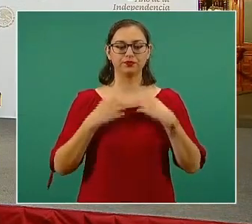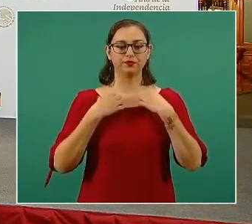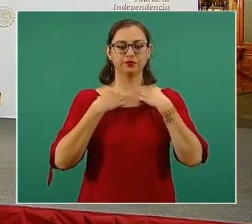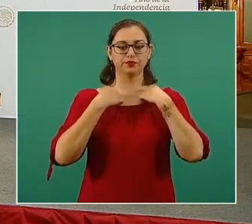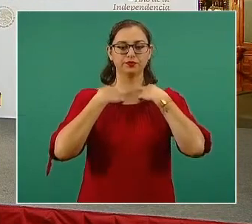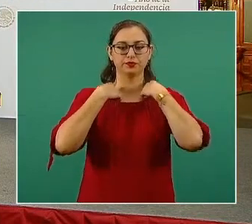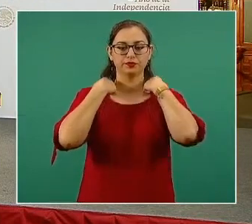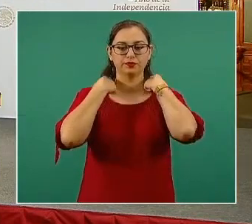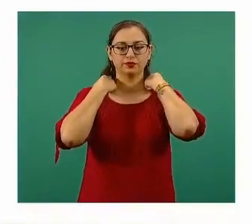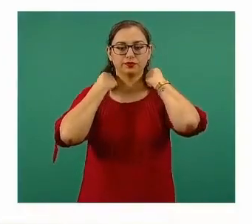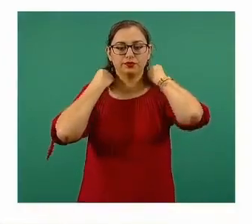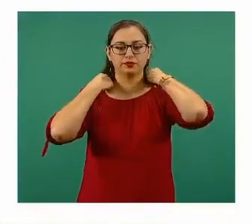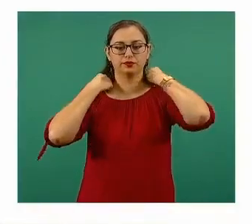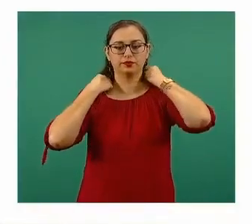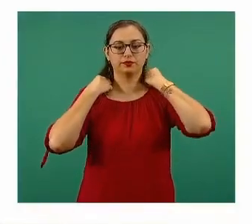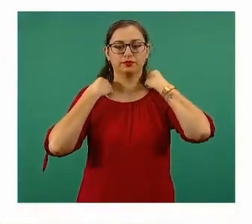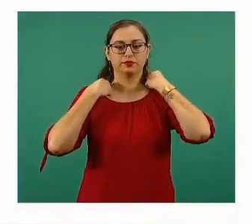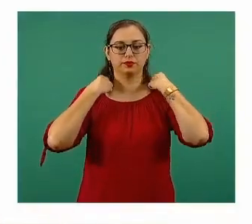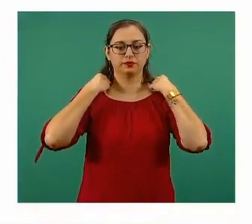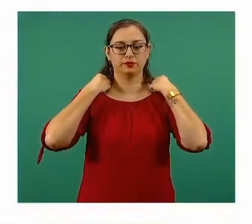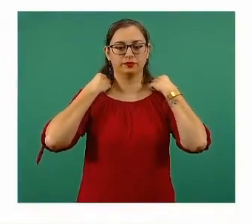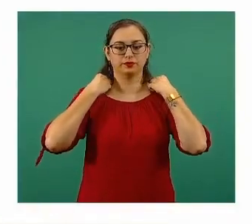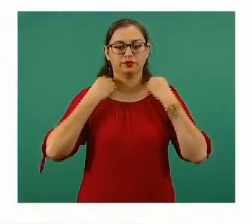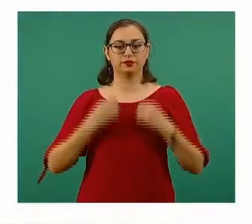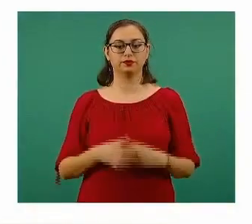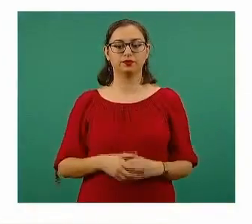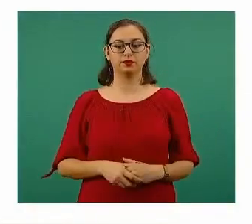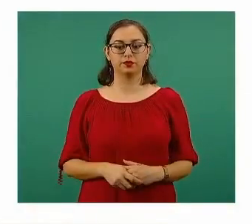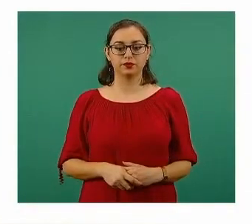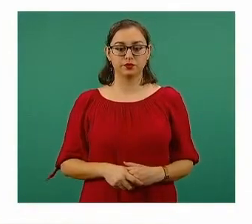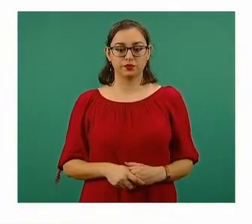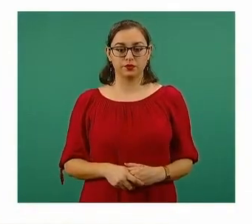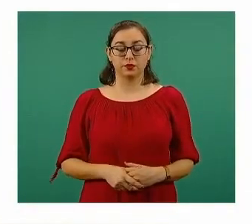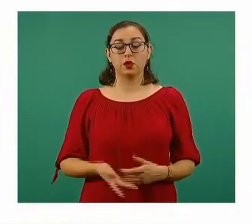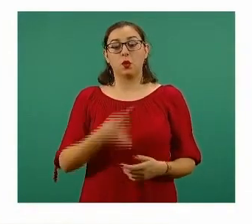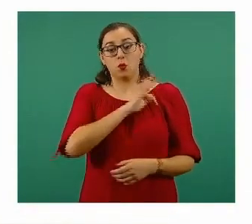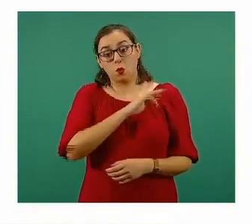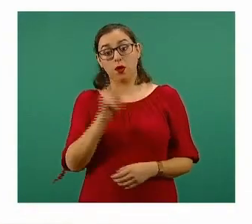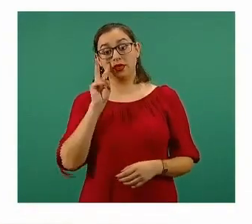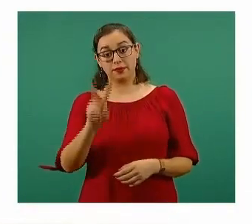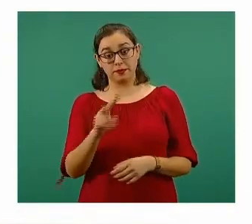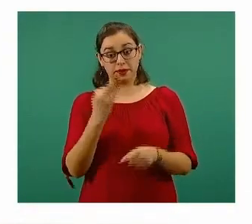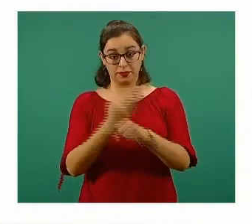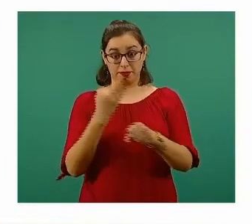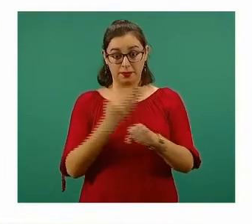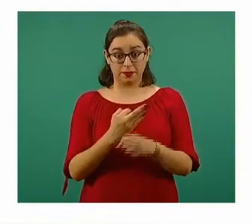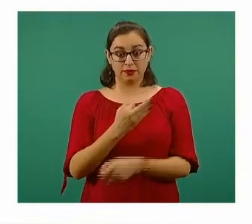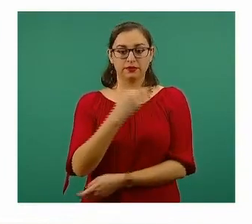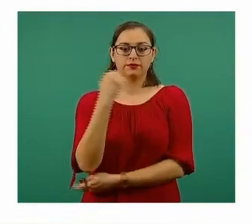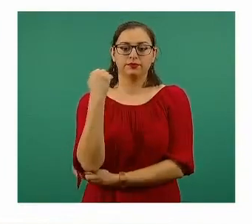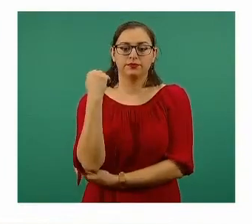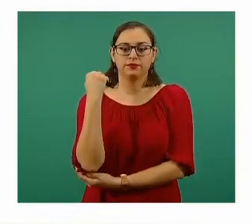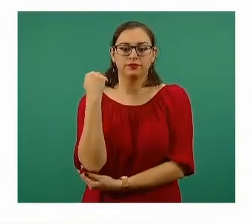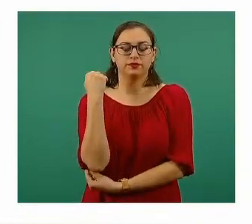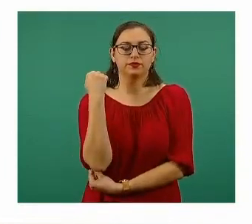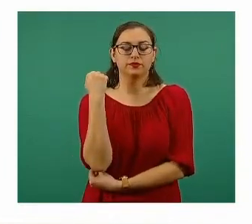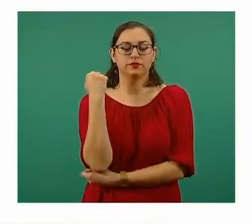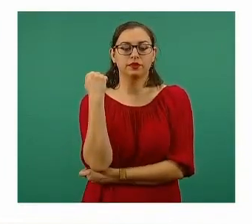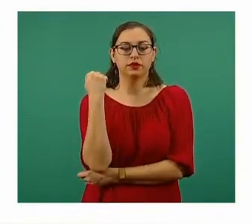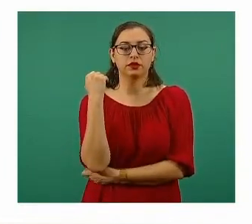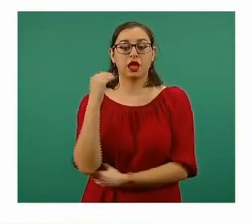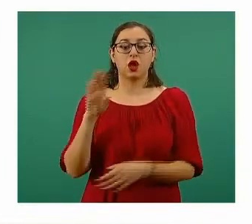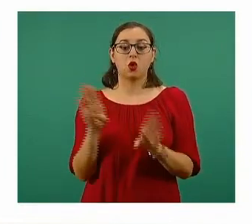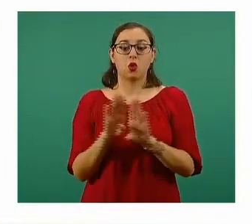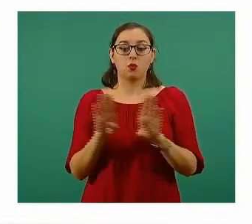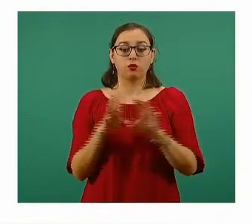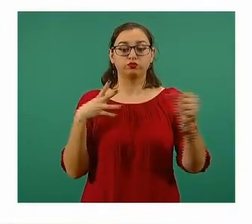Aquí está esta gráfica que muestra la velocidad a la que se va vacunando. Recuerden que entre más pronunciada sea la